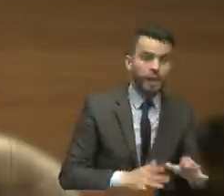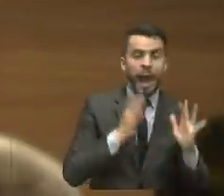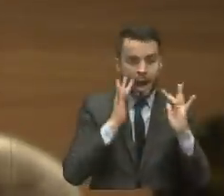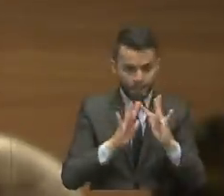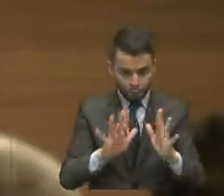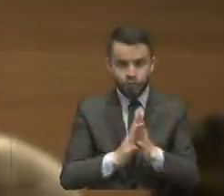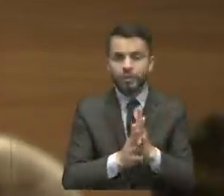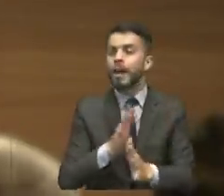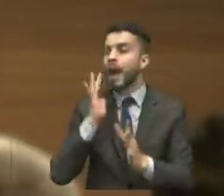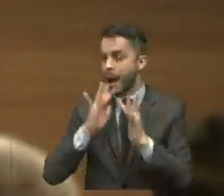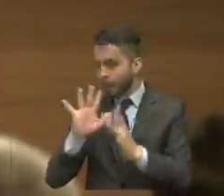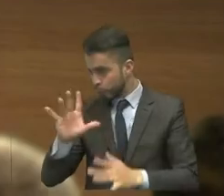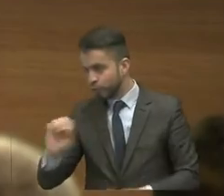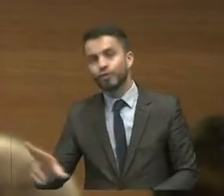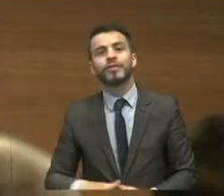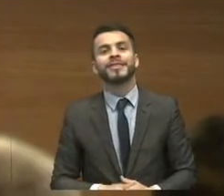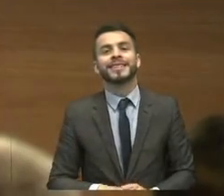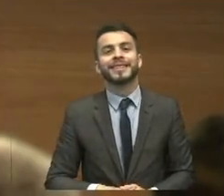necesaria para movilizar esos viajes.